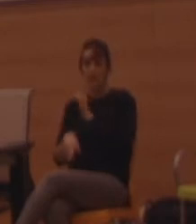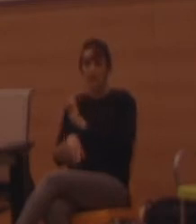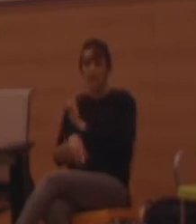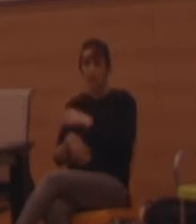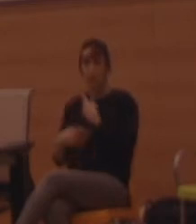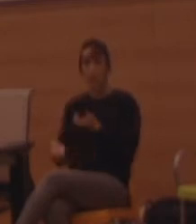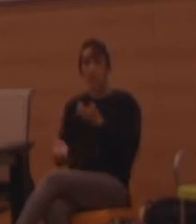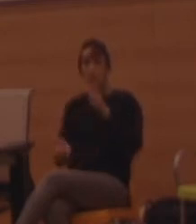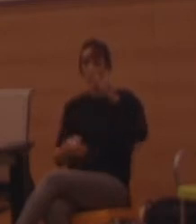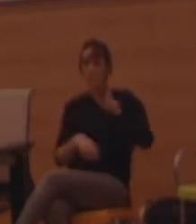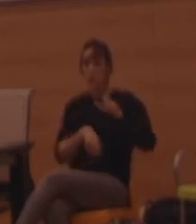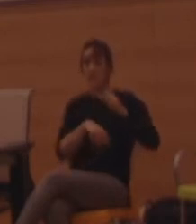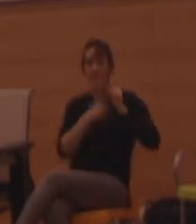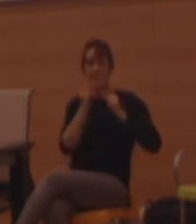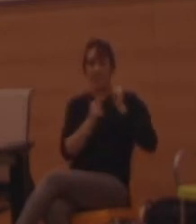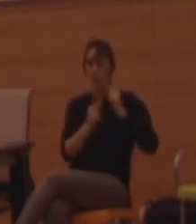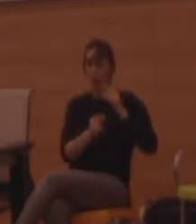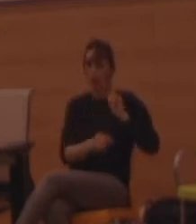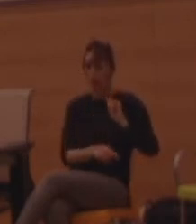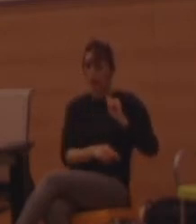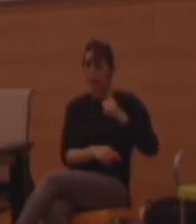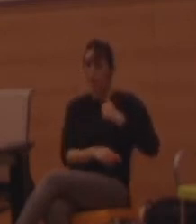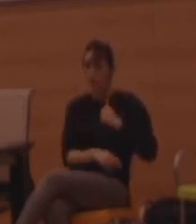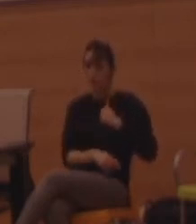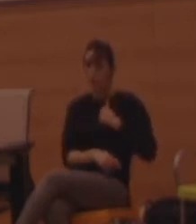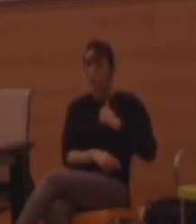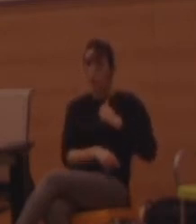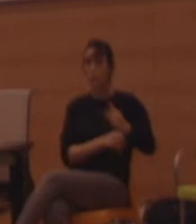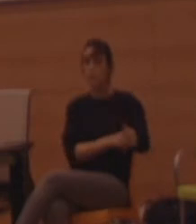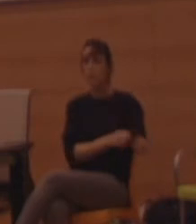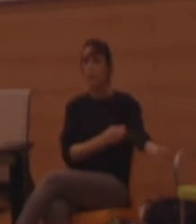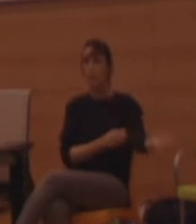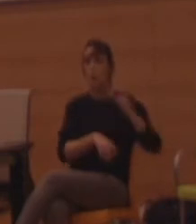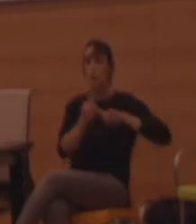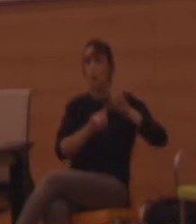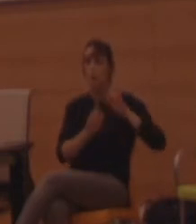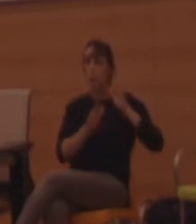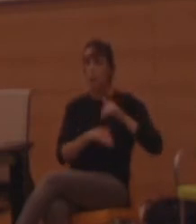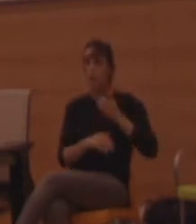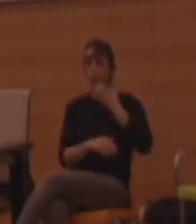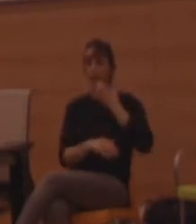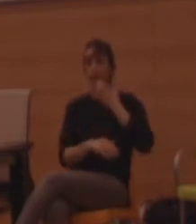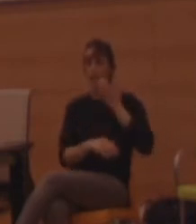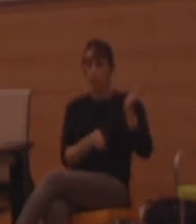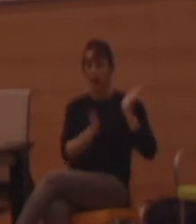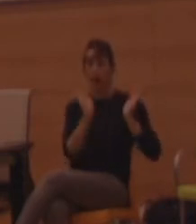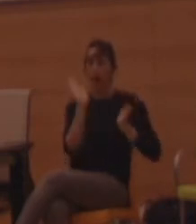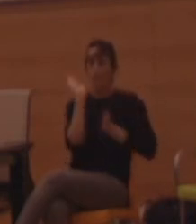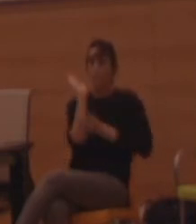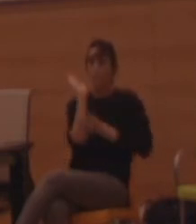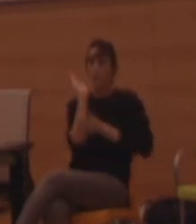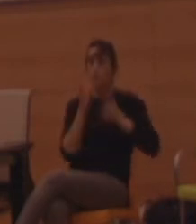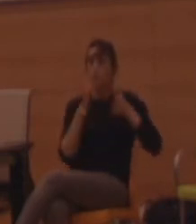a la reinfección, es yo soy partidario y no ha habido ningún problema de prácticamente utilizar apósitos de plata hasta que esté la